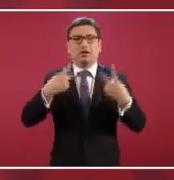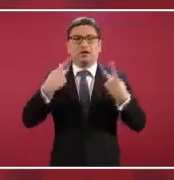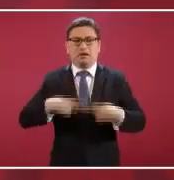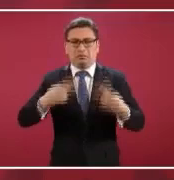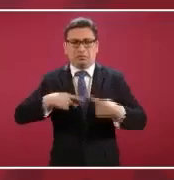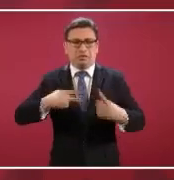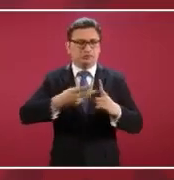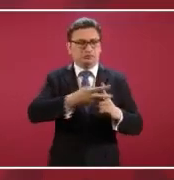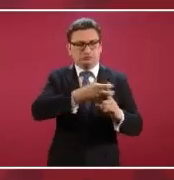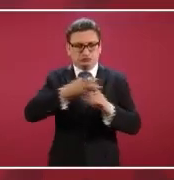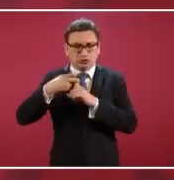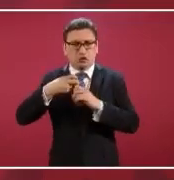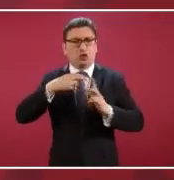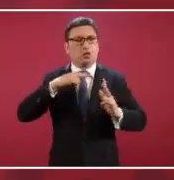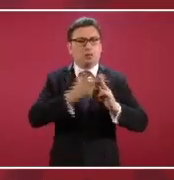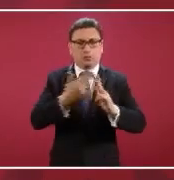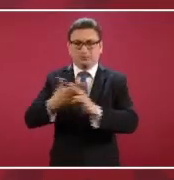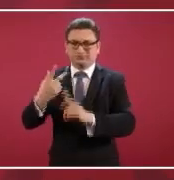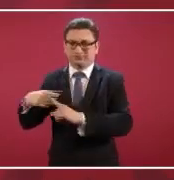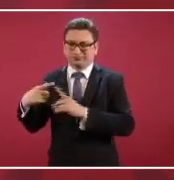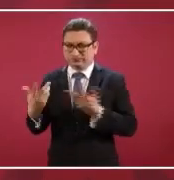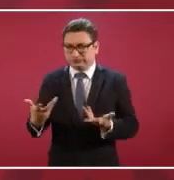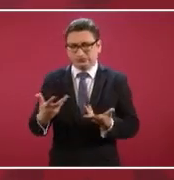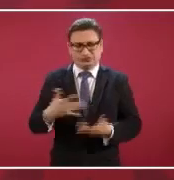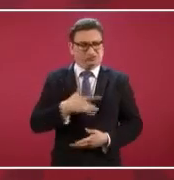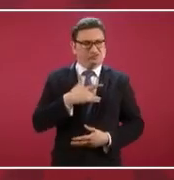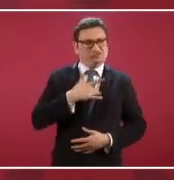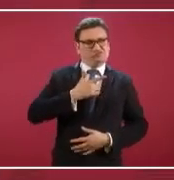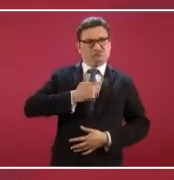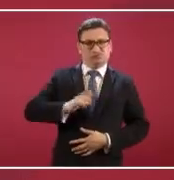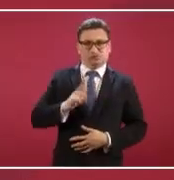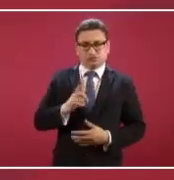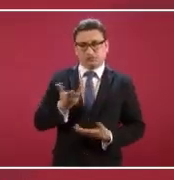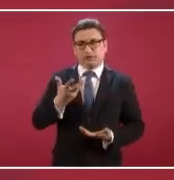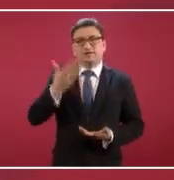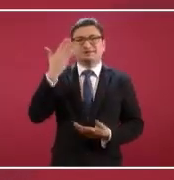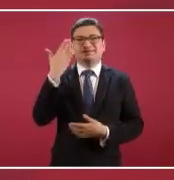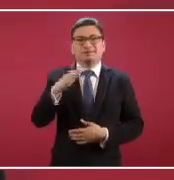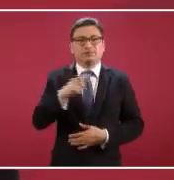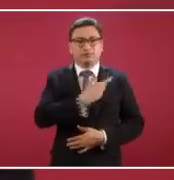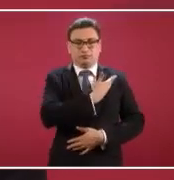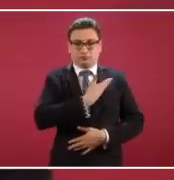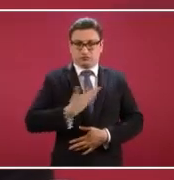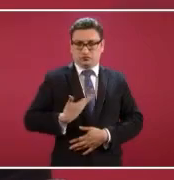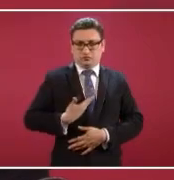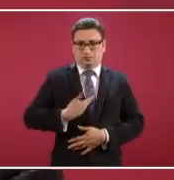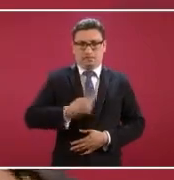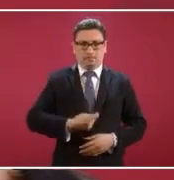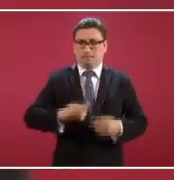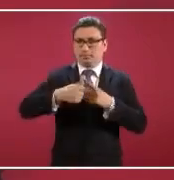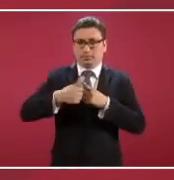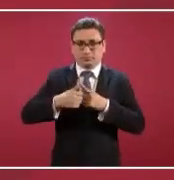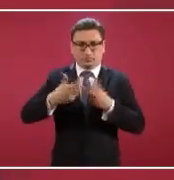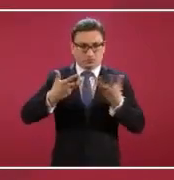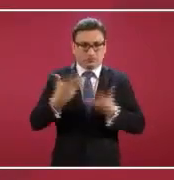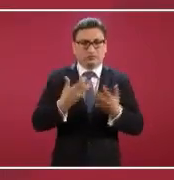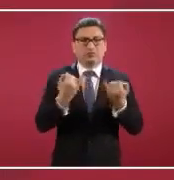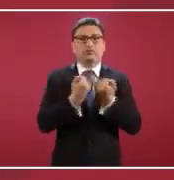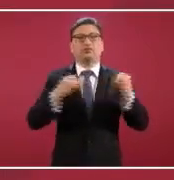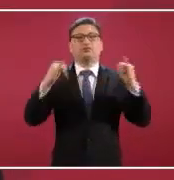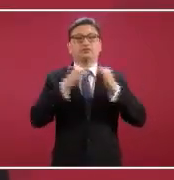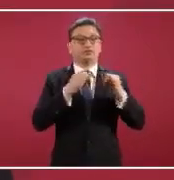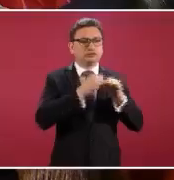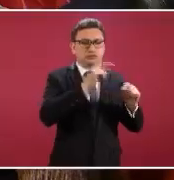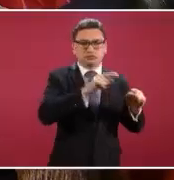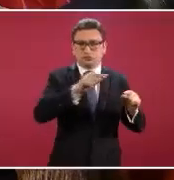hace una gran diferencia, porque si el presidente es el que encabeza la indignación, entonces todos los instrumentos del Estado están al servicio